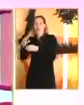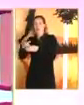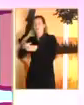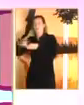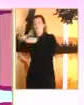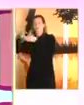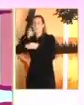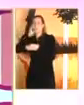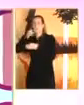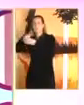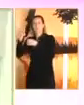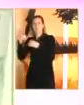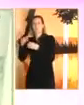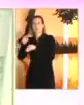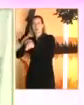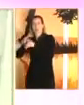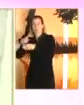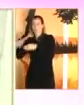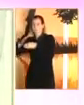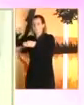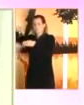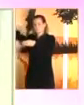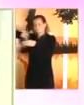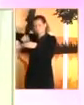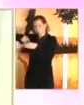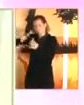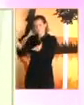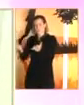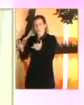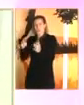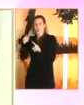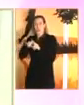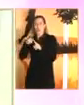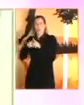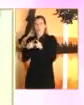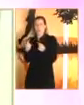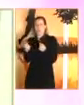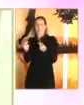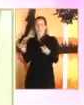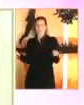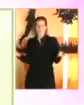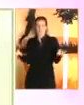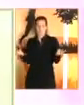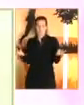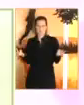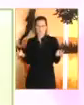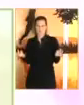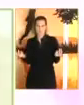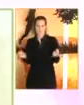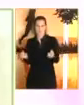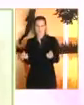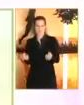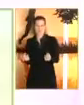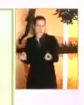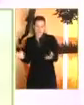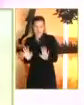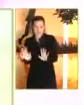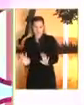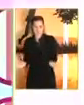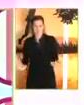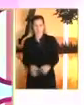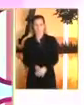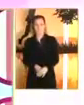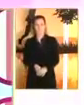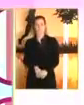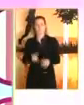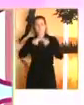nada, porque lo único que hemos hecho es extraerlo de la célula, pero no va a servir ni para comprobar si eres padre de algún hijo por ahí o cosas de esas, porque ya está, no sirve para ese tipo de